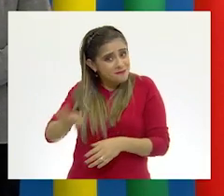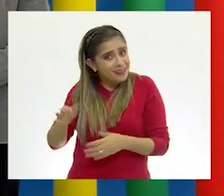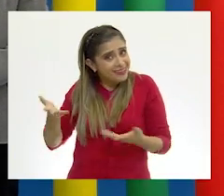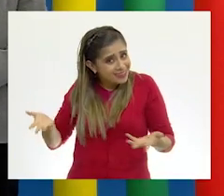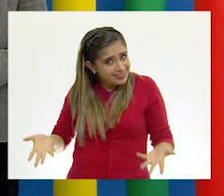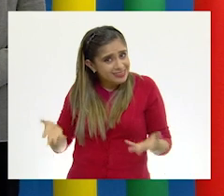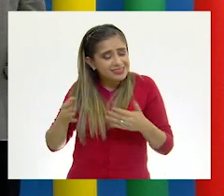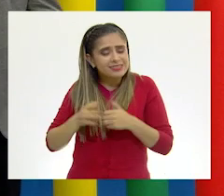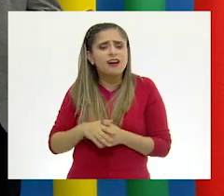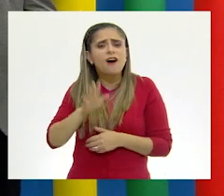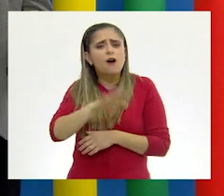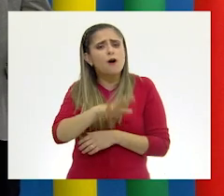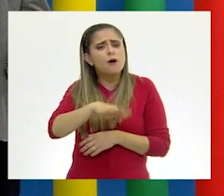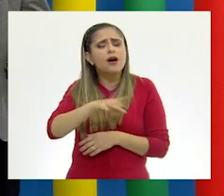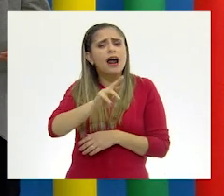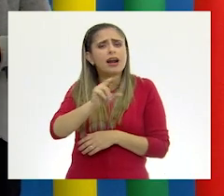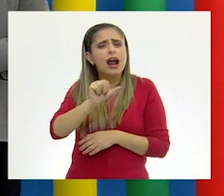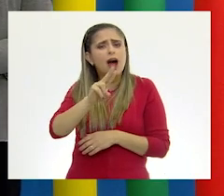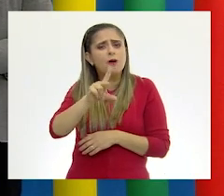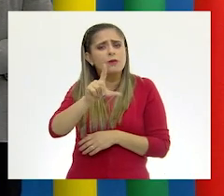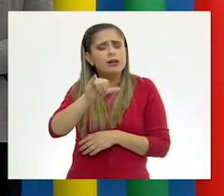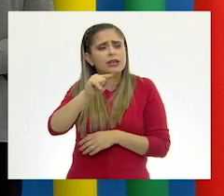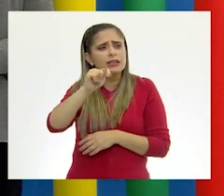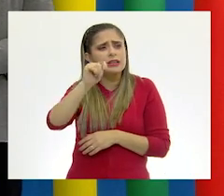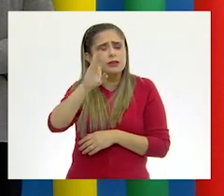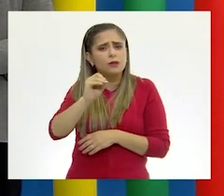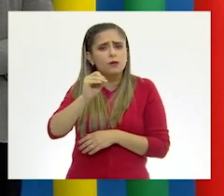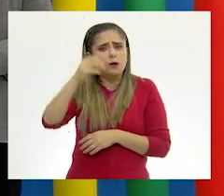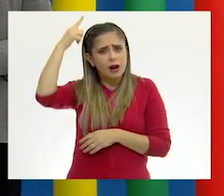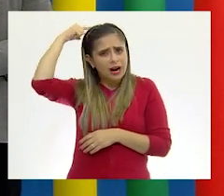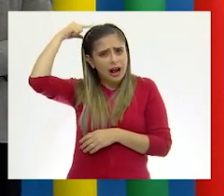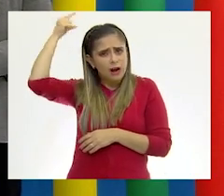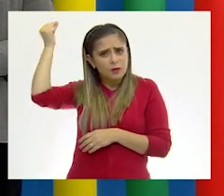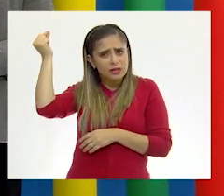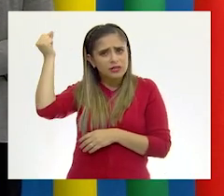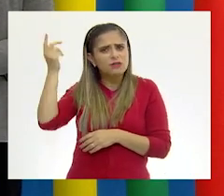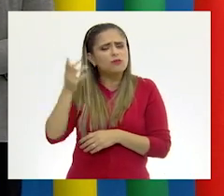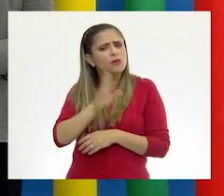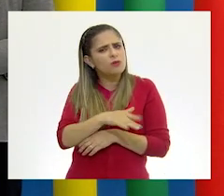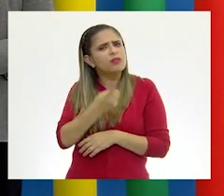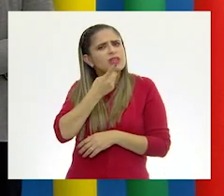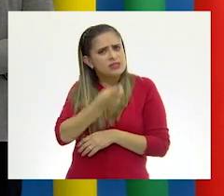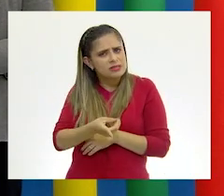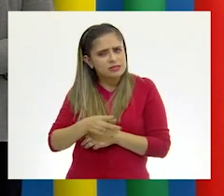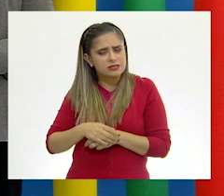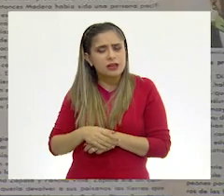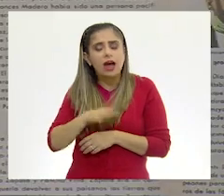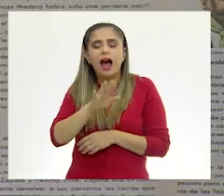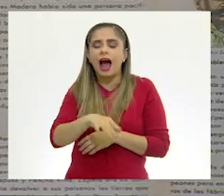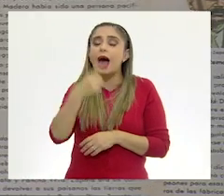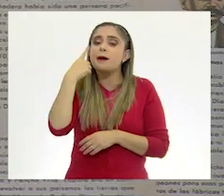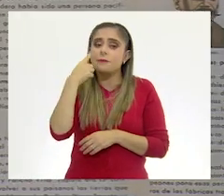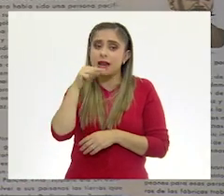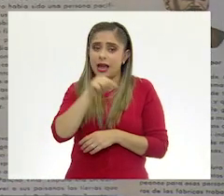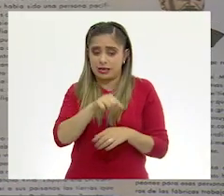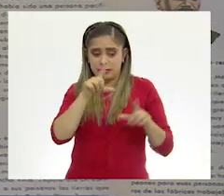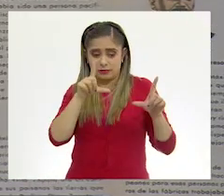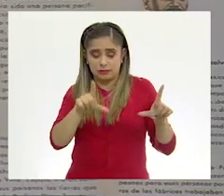dinos, Raulito, ¿de qué tema trata este texto? Pues es nada más y nada menos que sobre